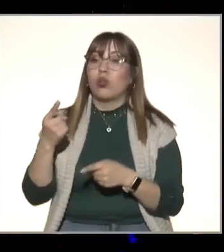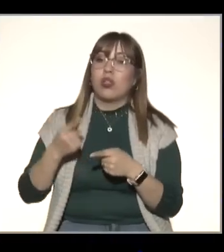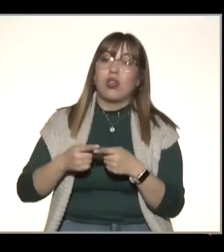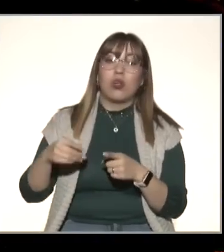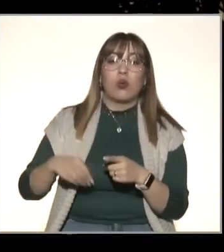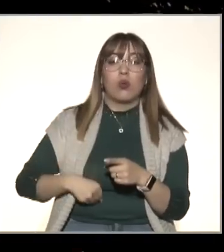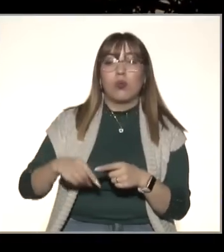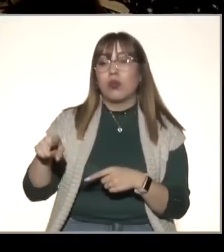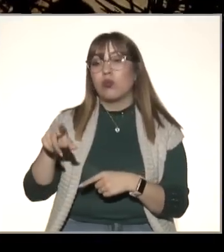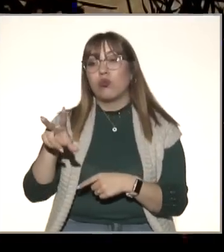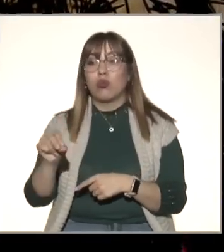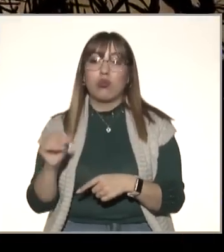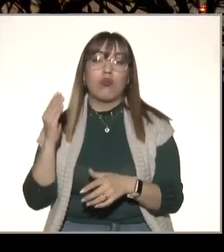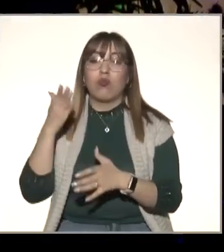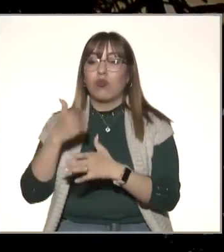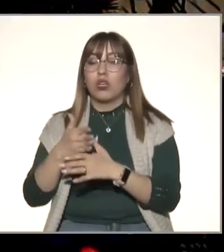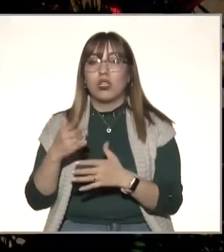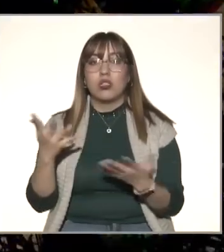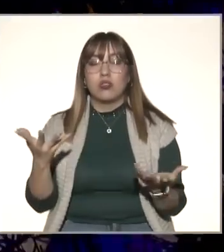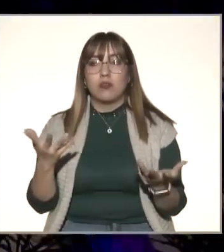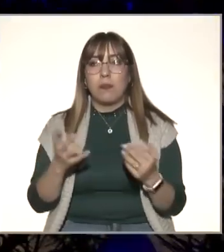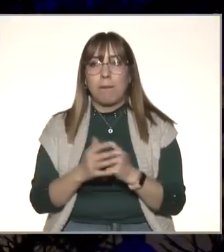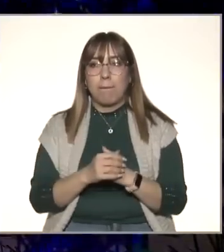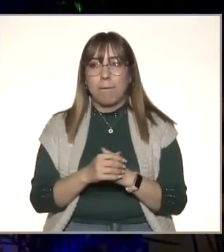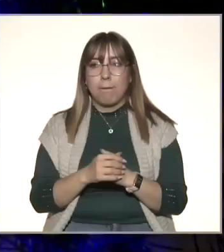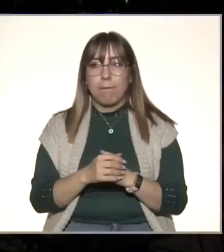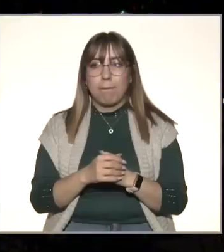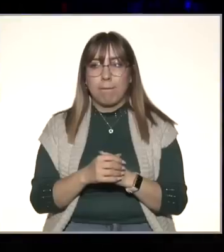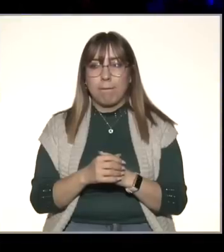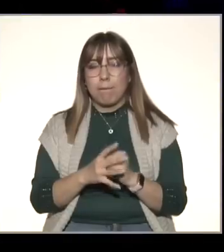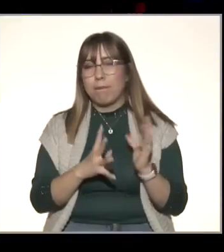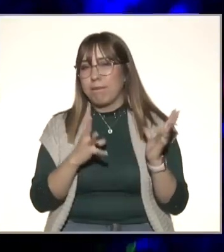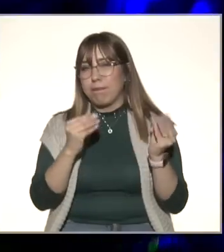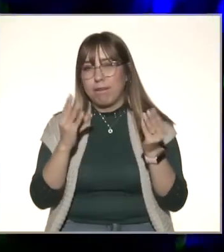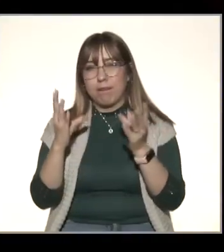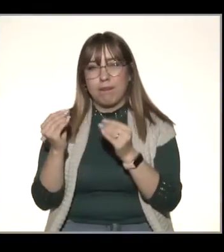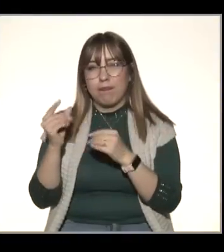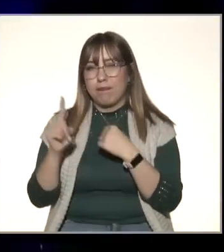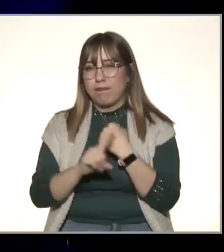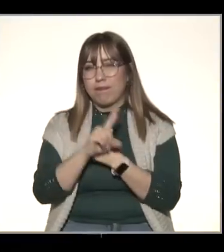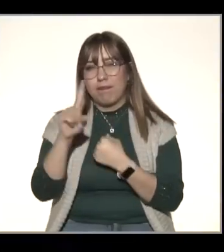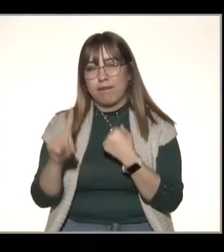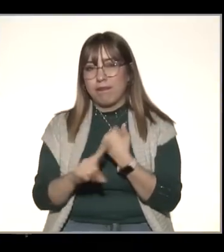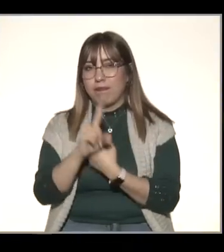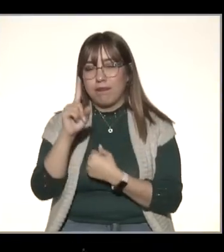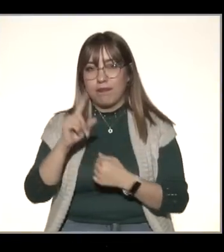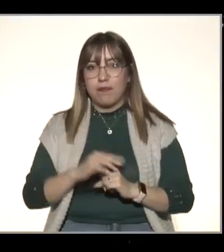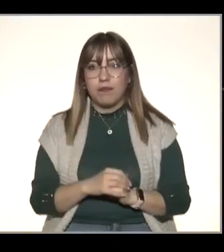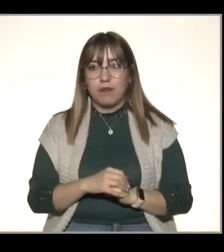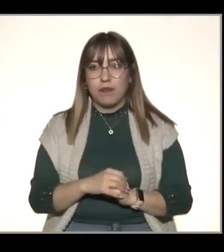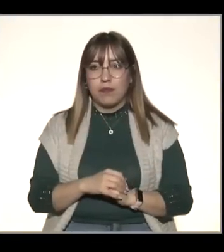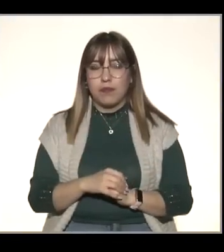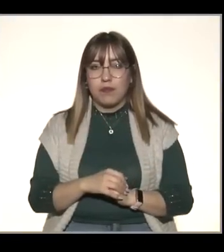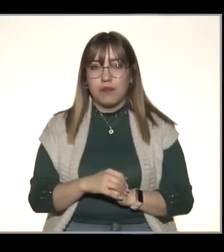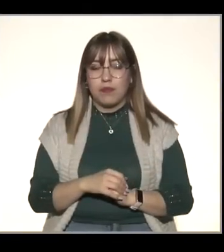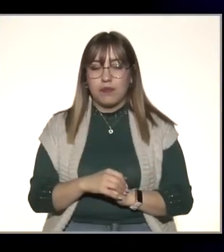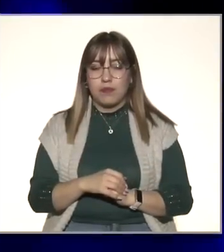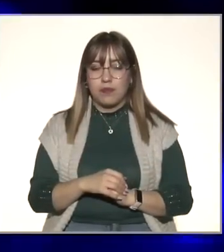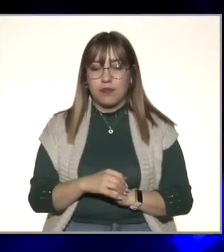no fuiste, y ciertos problemas, aparte aunado por el manejo